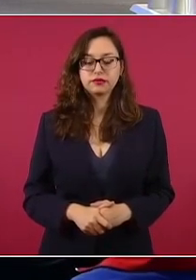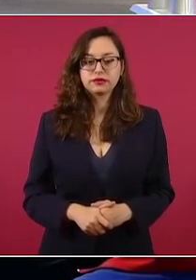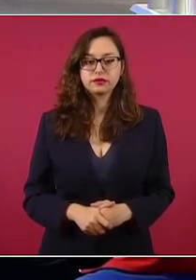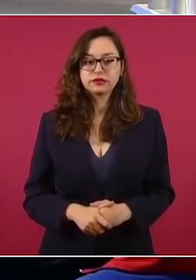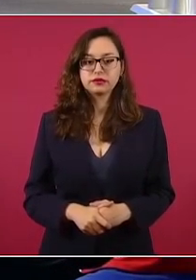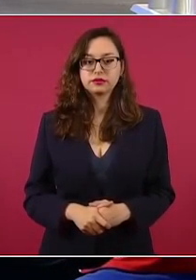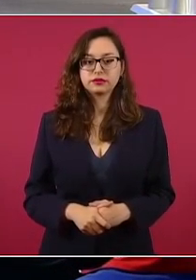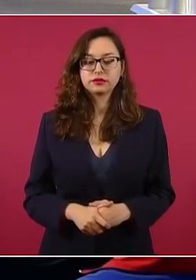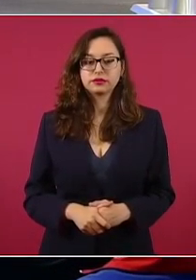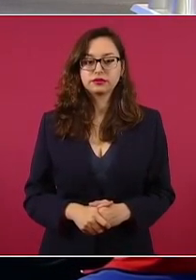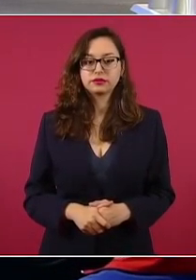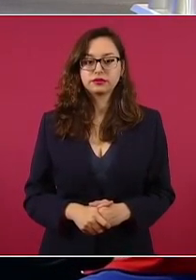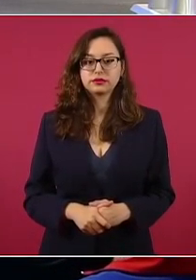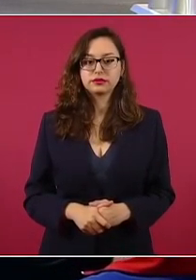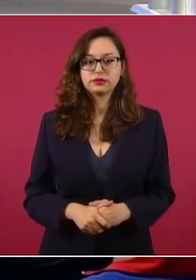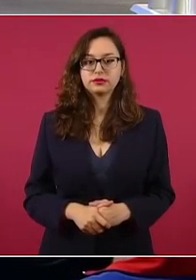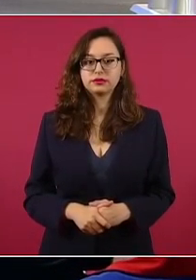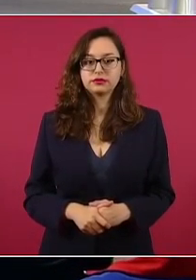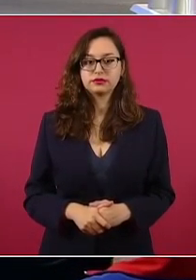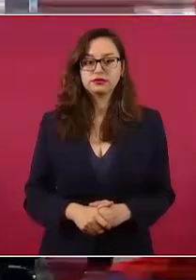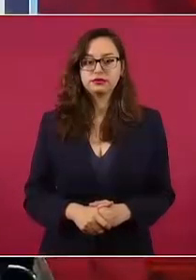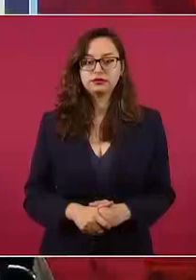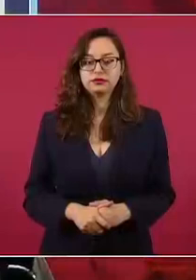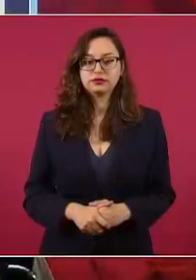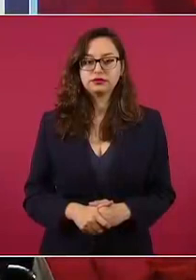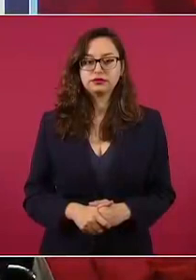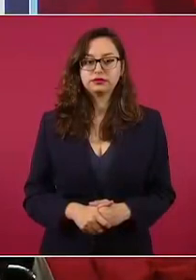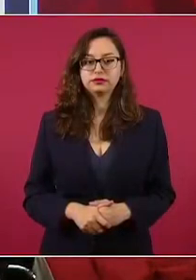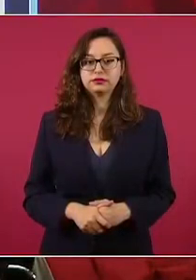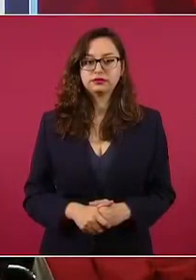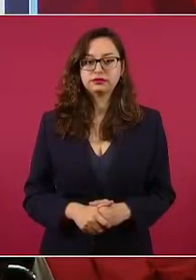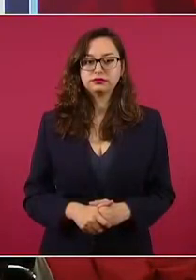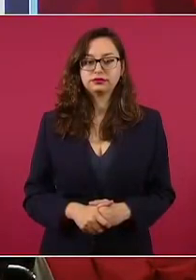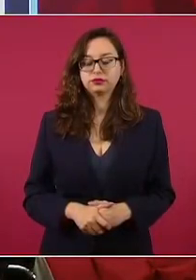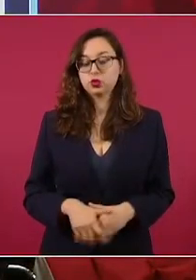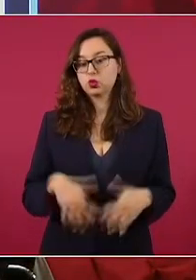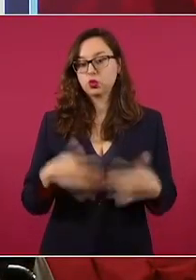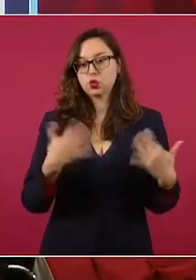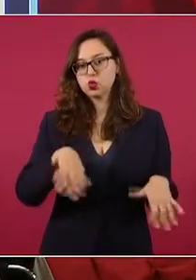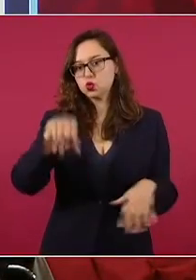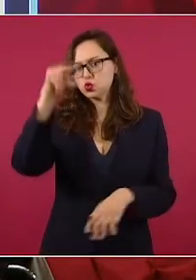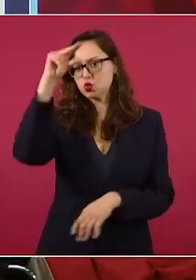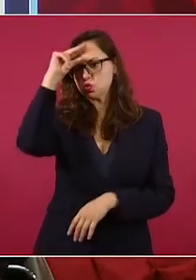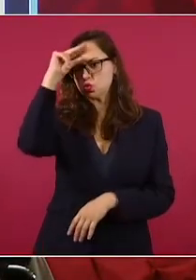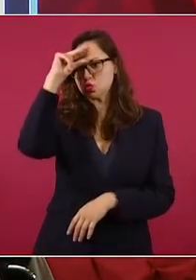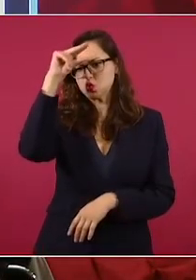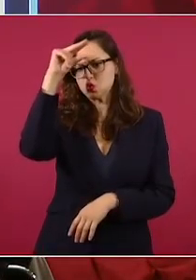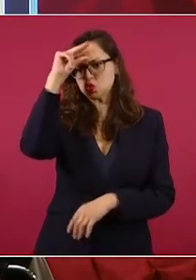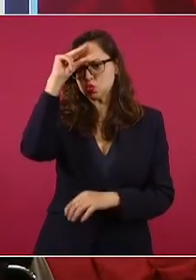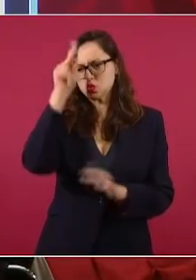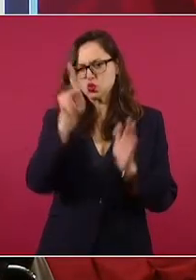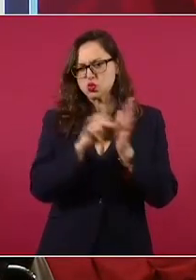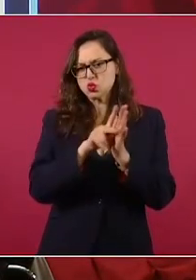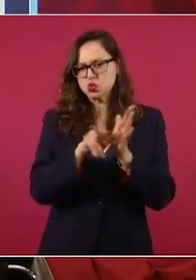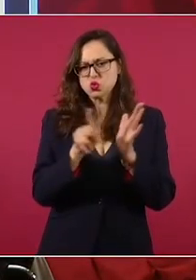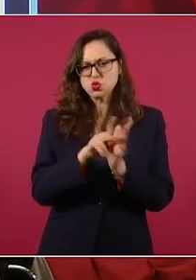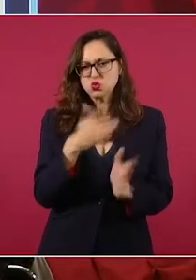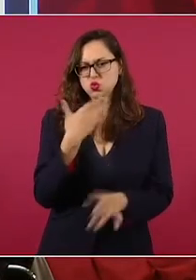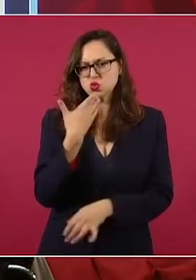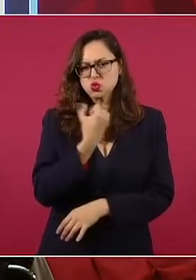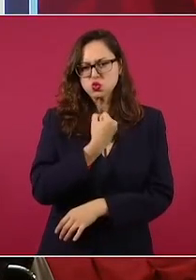¿Dónde está Leonardo Curcio? Ah, aquí está también. Otra eminencia del periodismo.